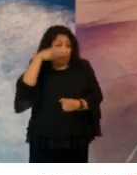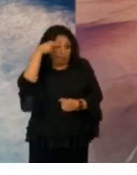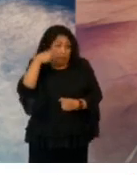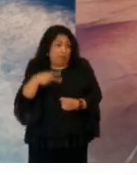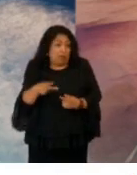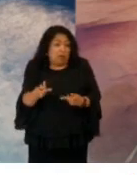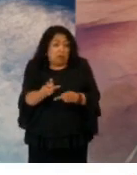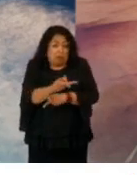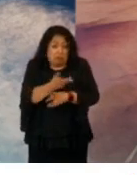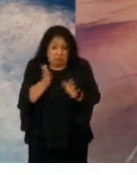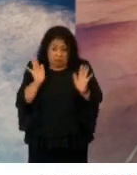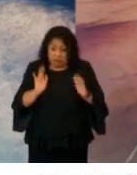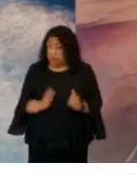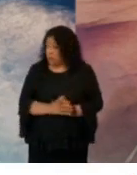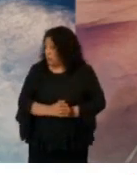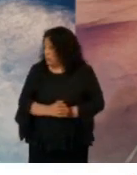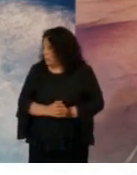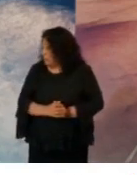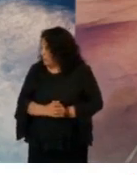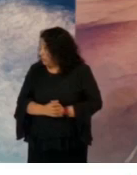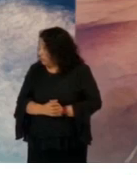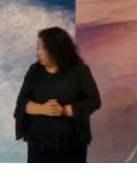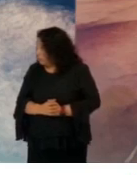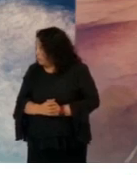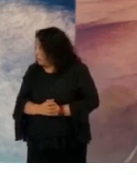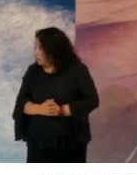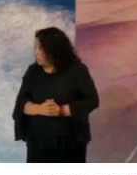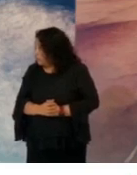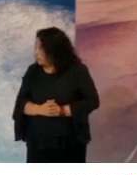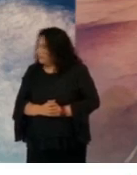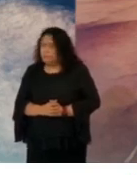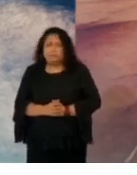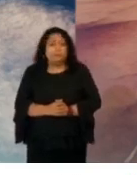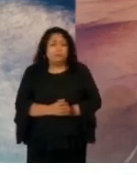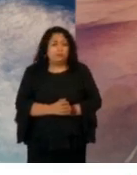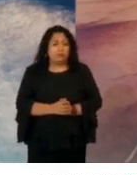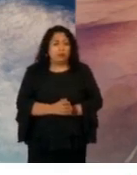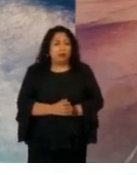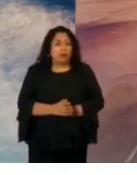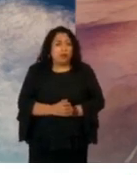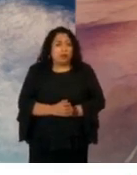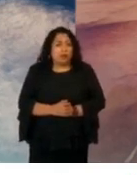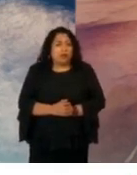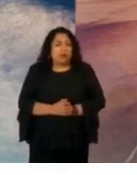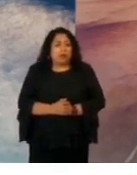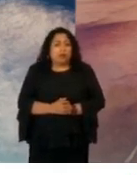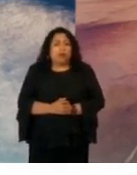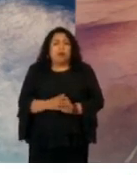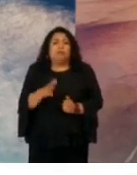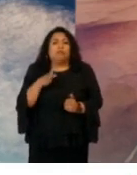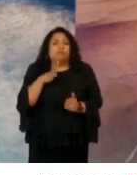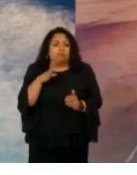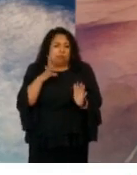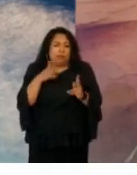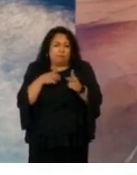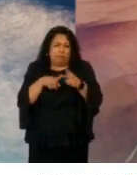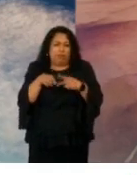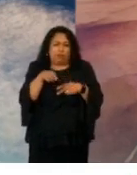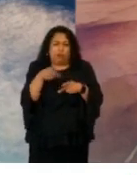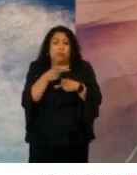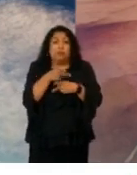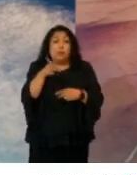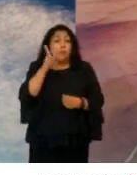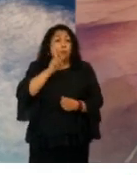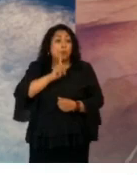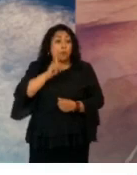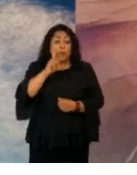pero ahí, si quieres. ¿Ya no está? Ah, fue. Bueno, parto desde un escalón detrás, entonces. La